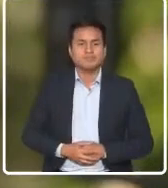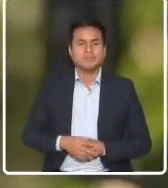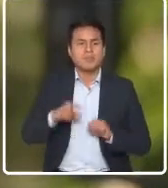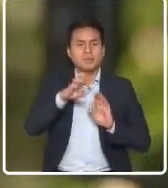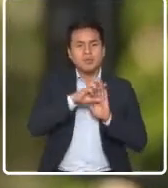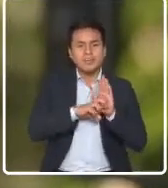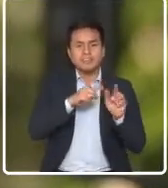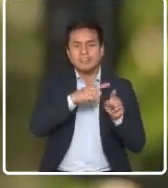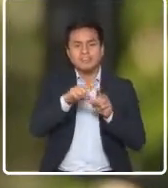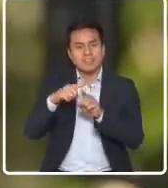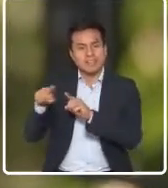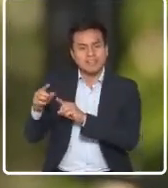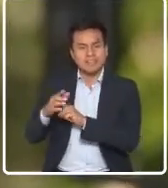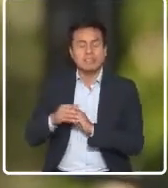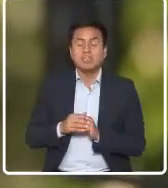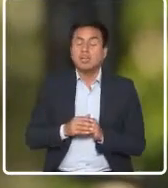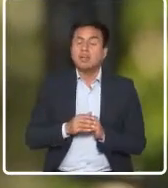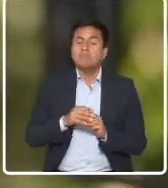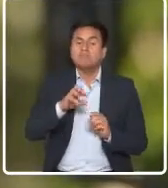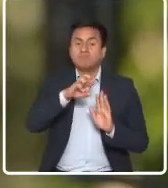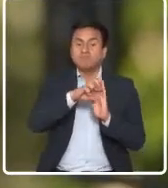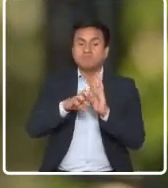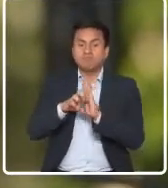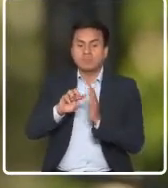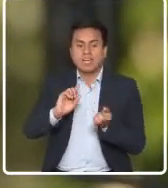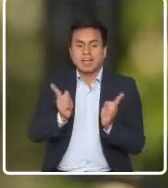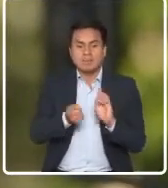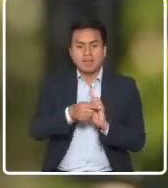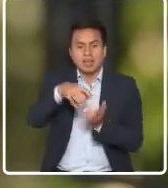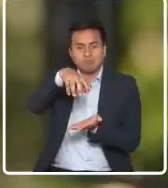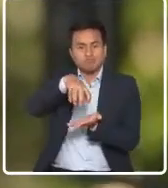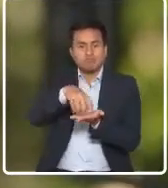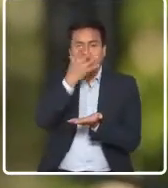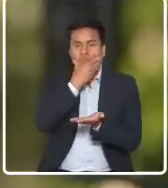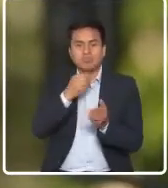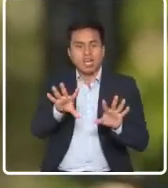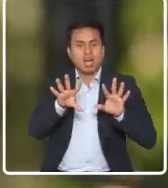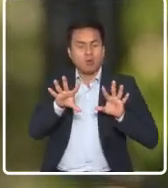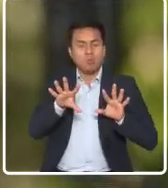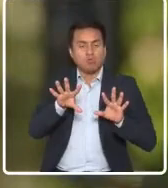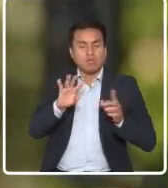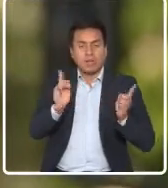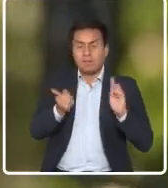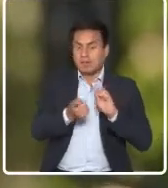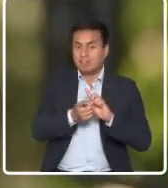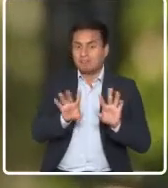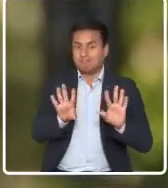Estos proyectos y tantos otros han cambiado el rostro de nuestra hermosa comuna.